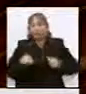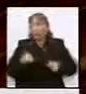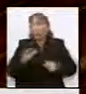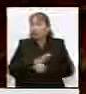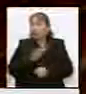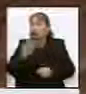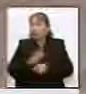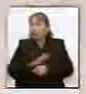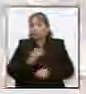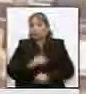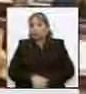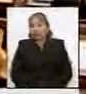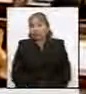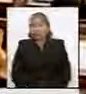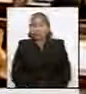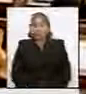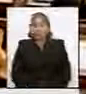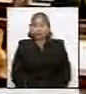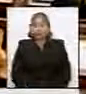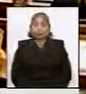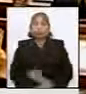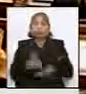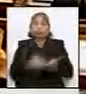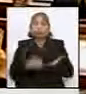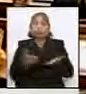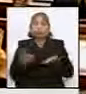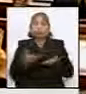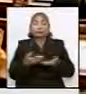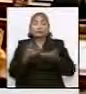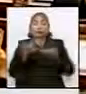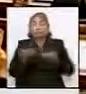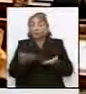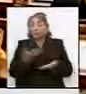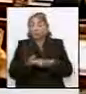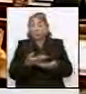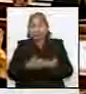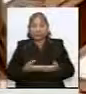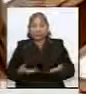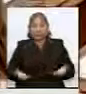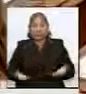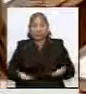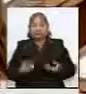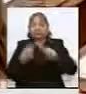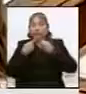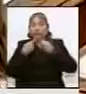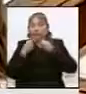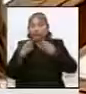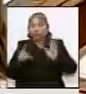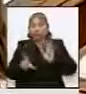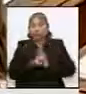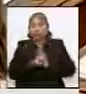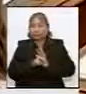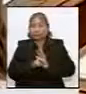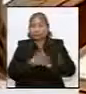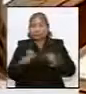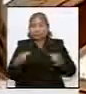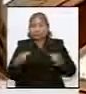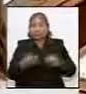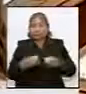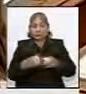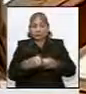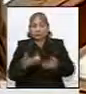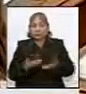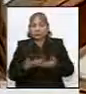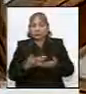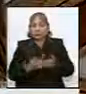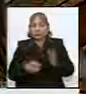suficiente. A las participantes se les entregaron carpetas de difusión que contenían las leyes aprobadas por el Congreso, tales como la